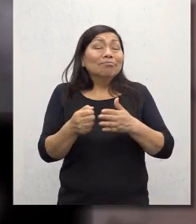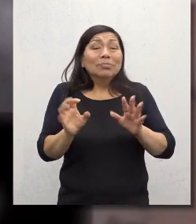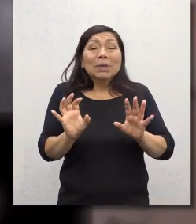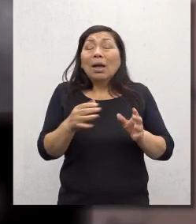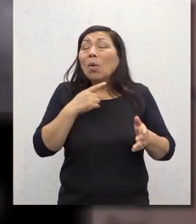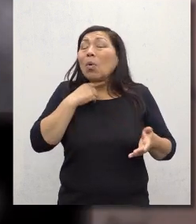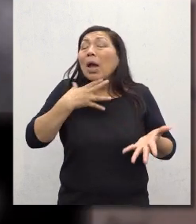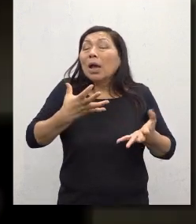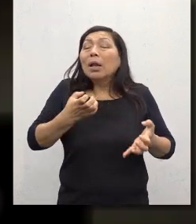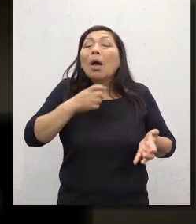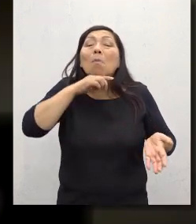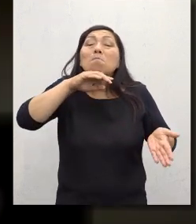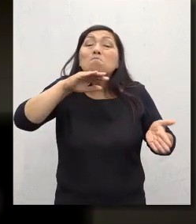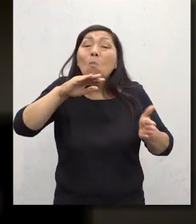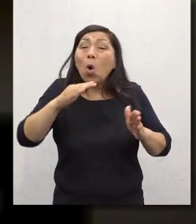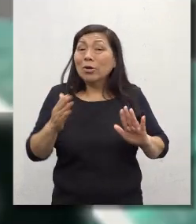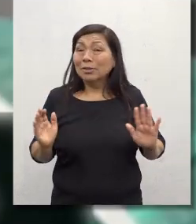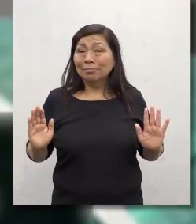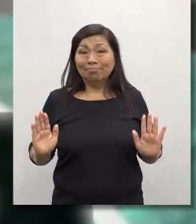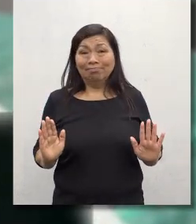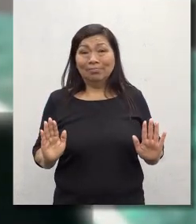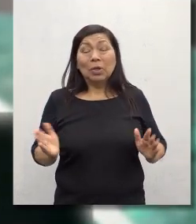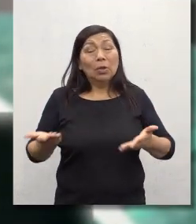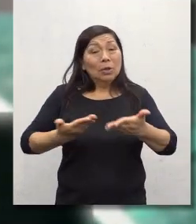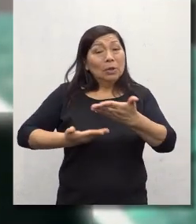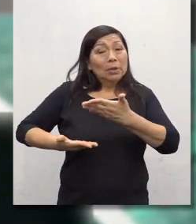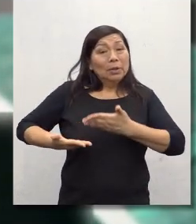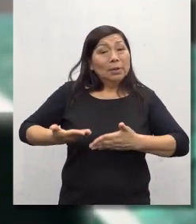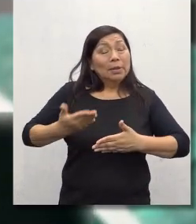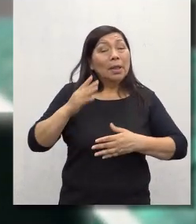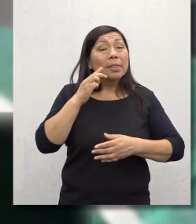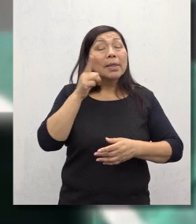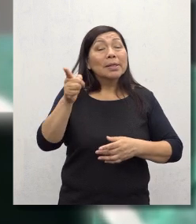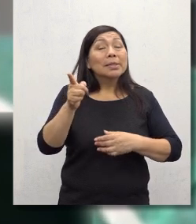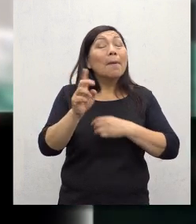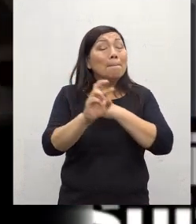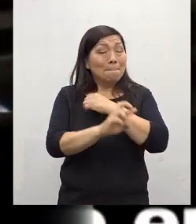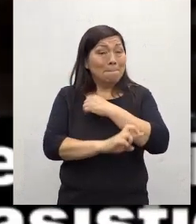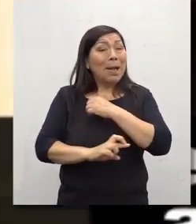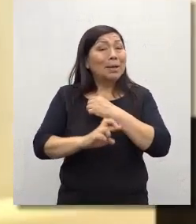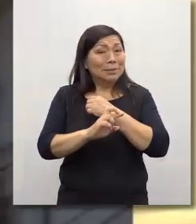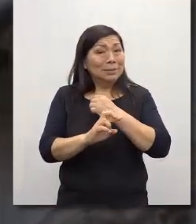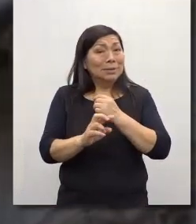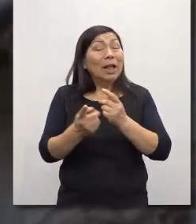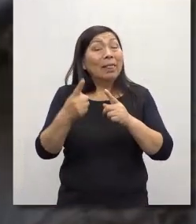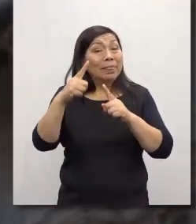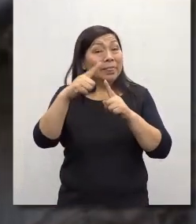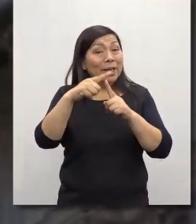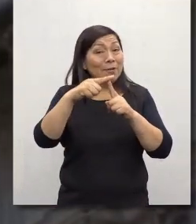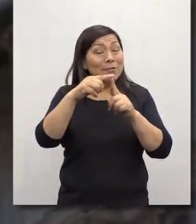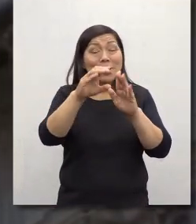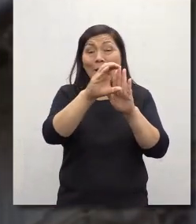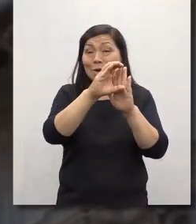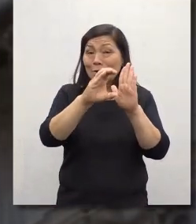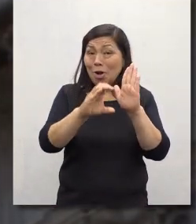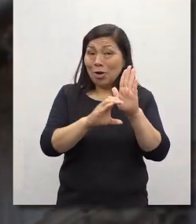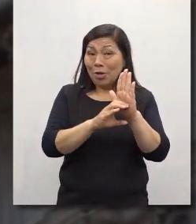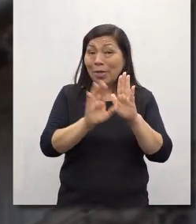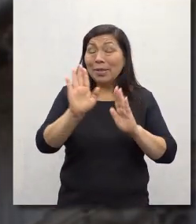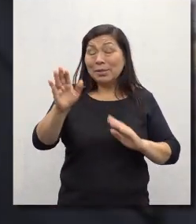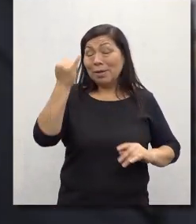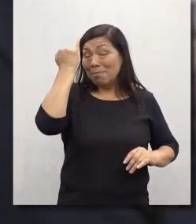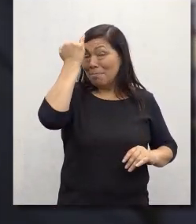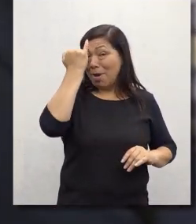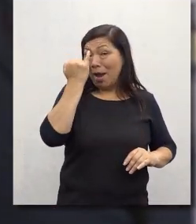deseaba quitarse la vida. El caso retornó a la Corte milanesa, después de que el Tribunal Constitucional